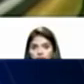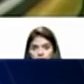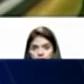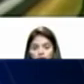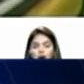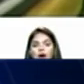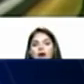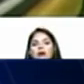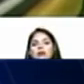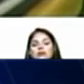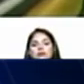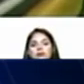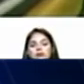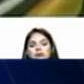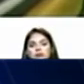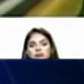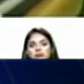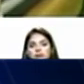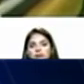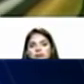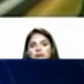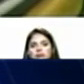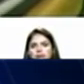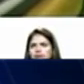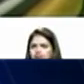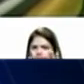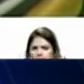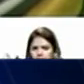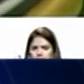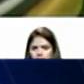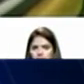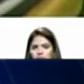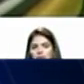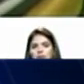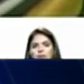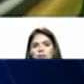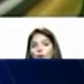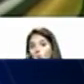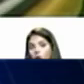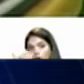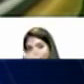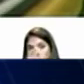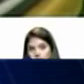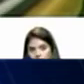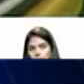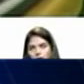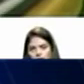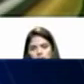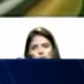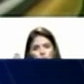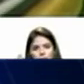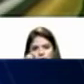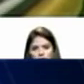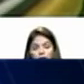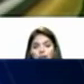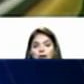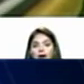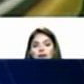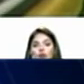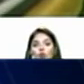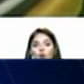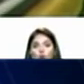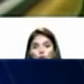naturaleza similares, tanto en nuestro hemisferio como en África. Luego está el artículo